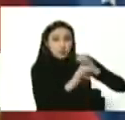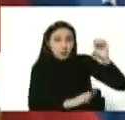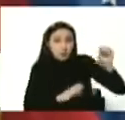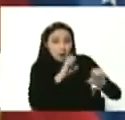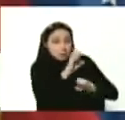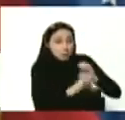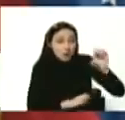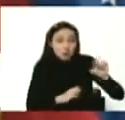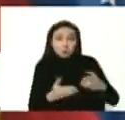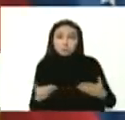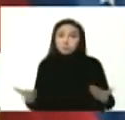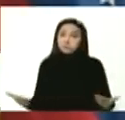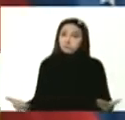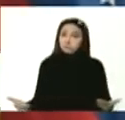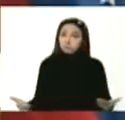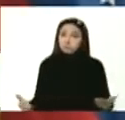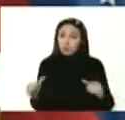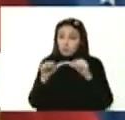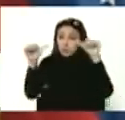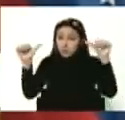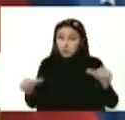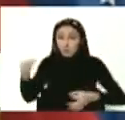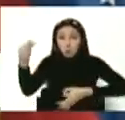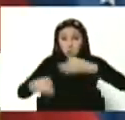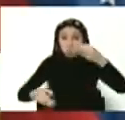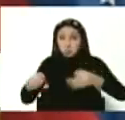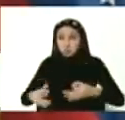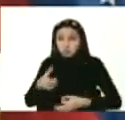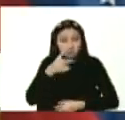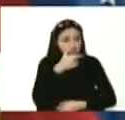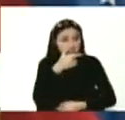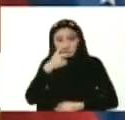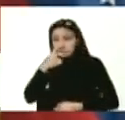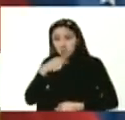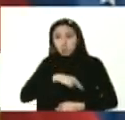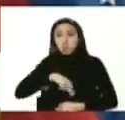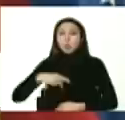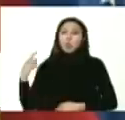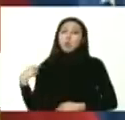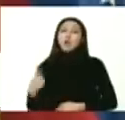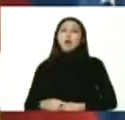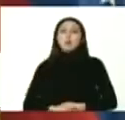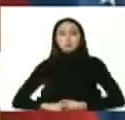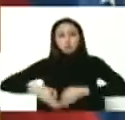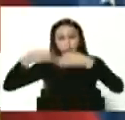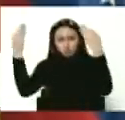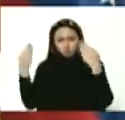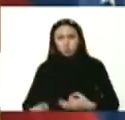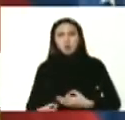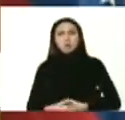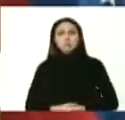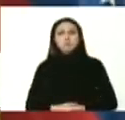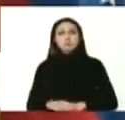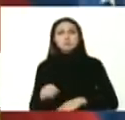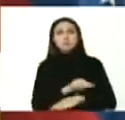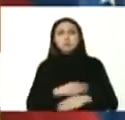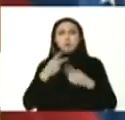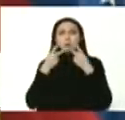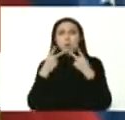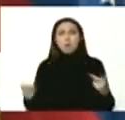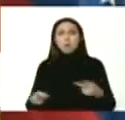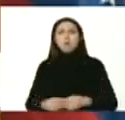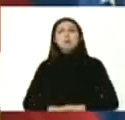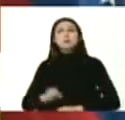Así funciona nuestro sistema de justicia y tenemos la convicción de que en este caso la posición del Ministerio Público será